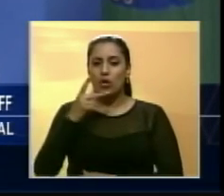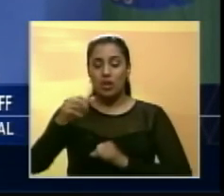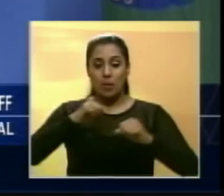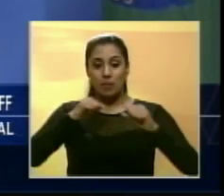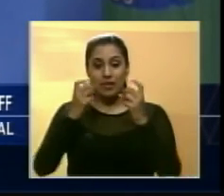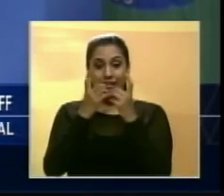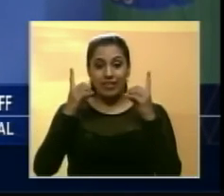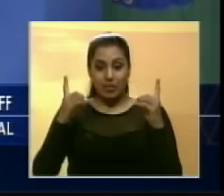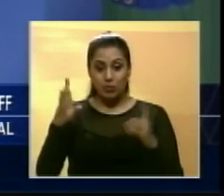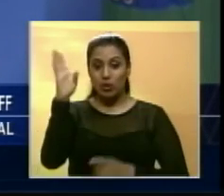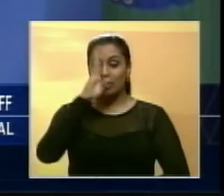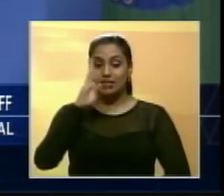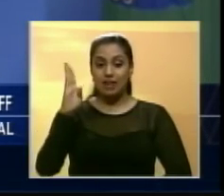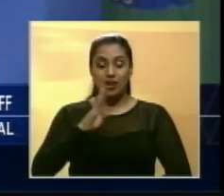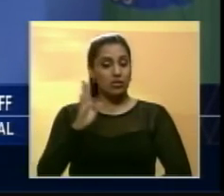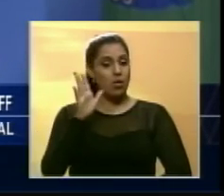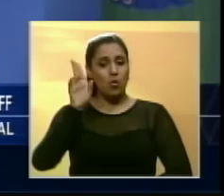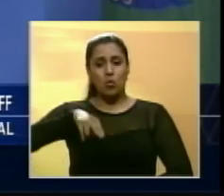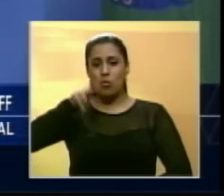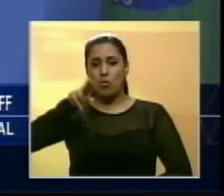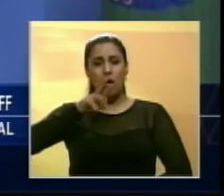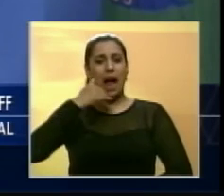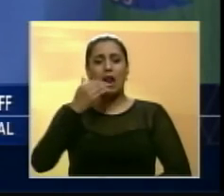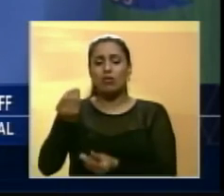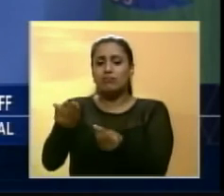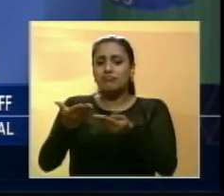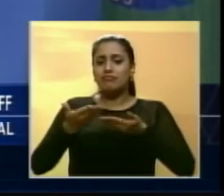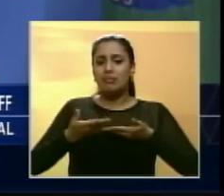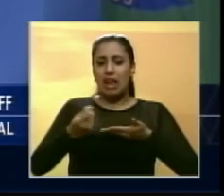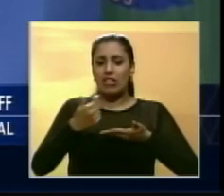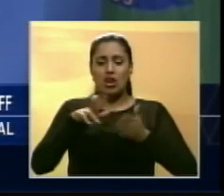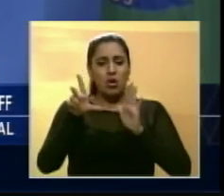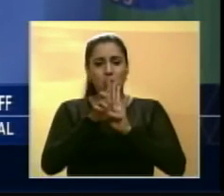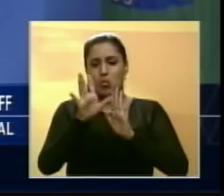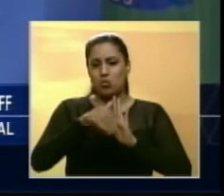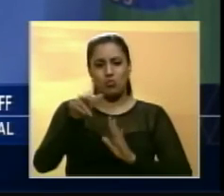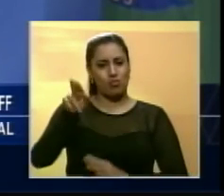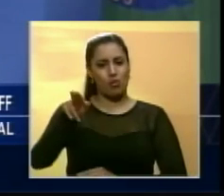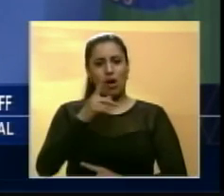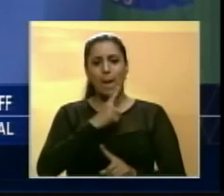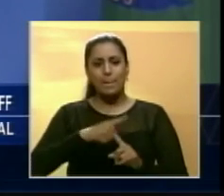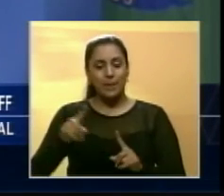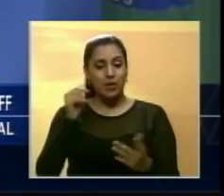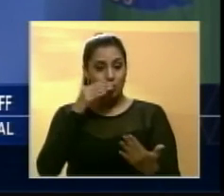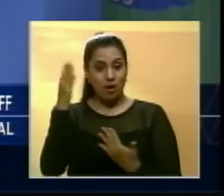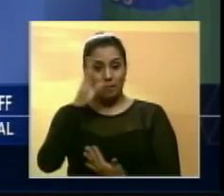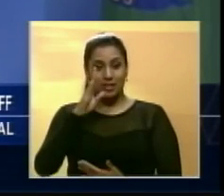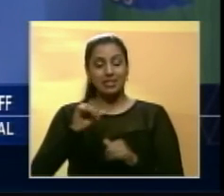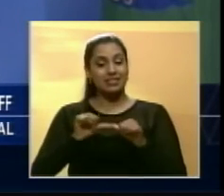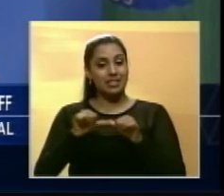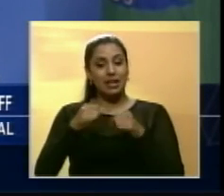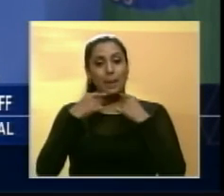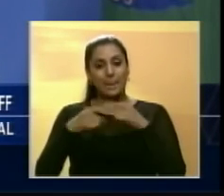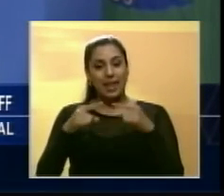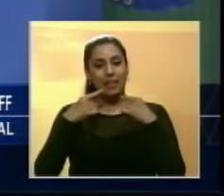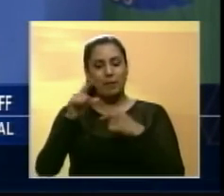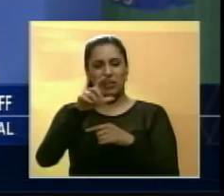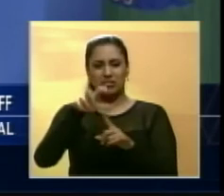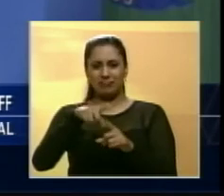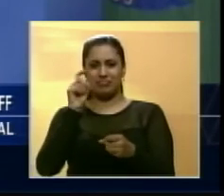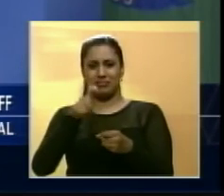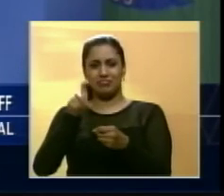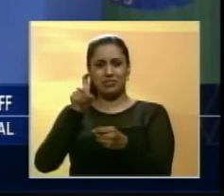Movimiento Democrático Brasileño, nunca ha recibido dinero de operaciones ilegales. Entre tanto, Rousseff continúa perdiendo apoyo